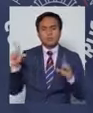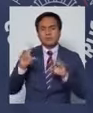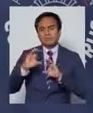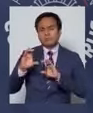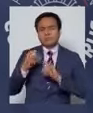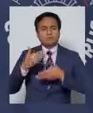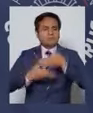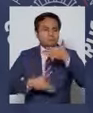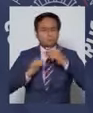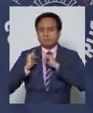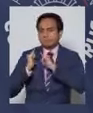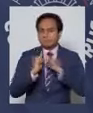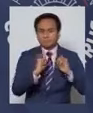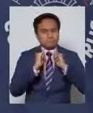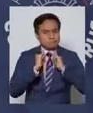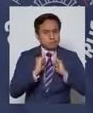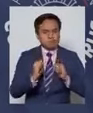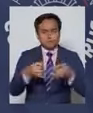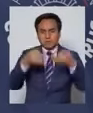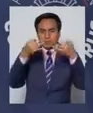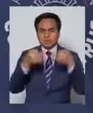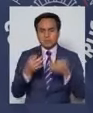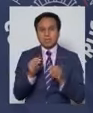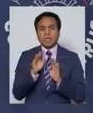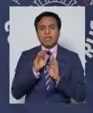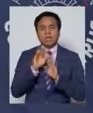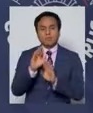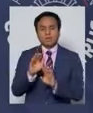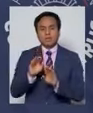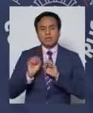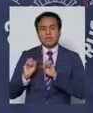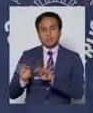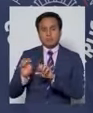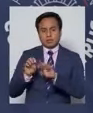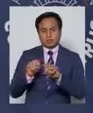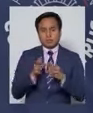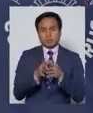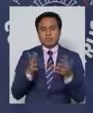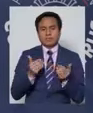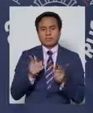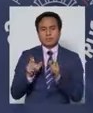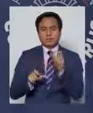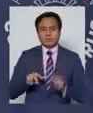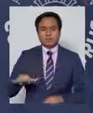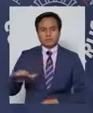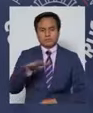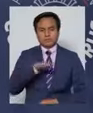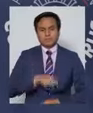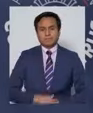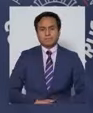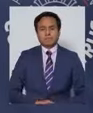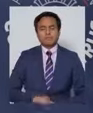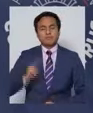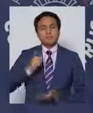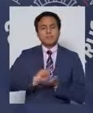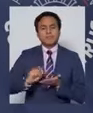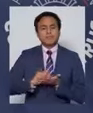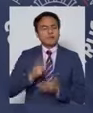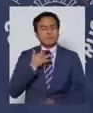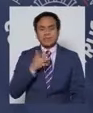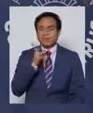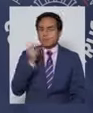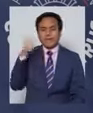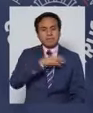comunicación para informar adecuadamente y apoyar en esta educación que tanto necesita la población. Subsecretaria, ¿por qué no